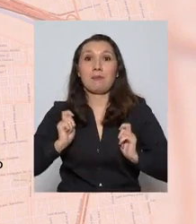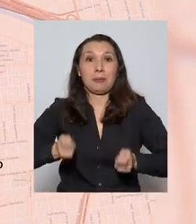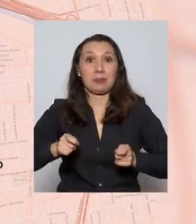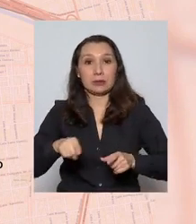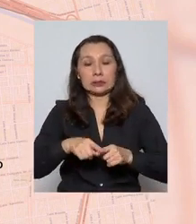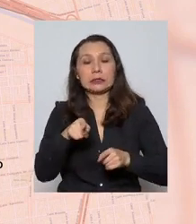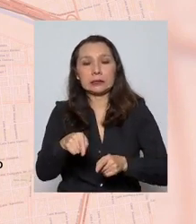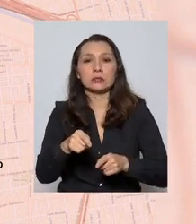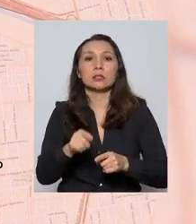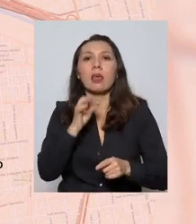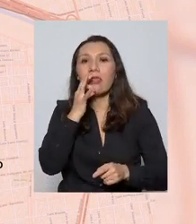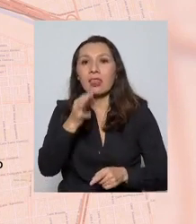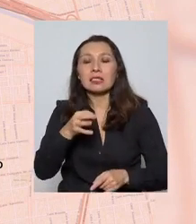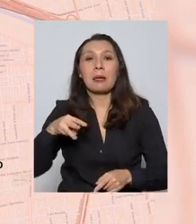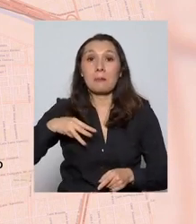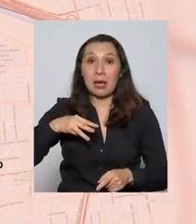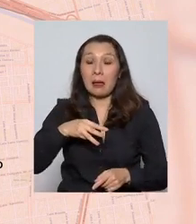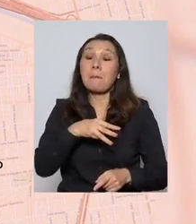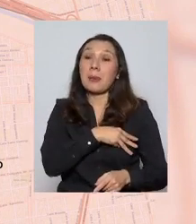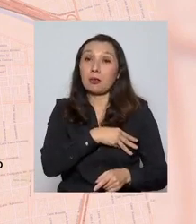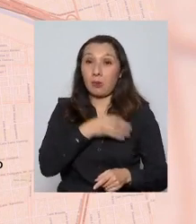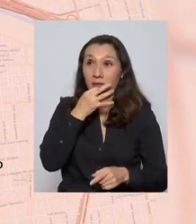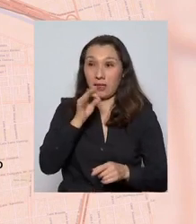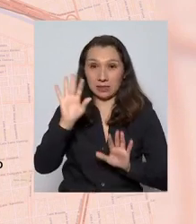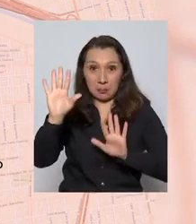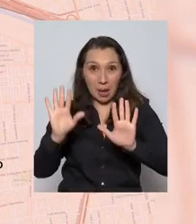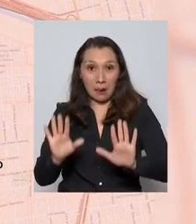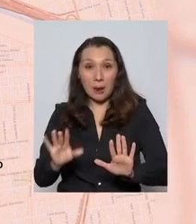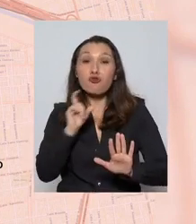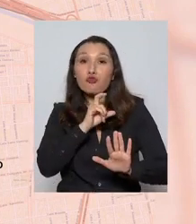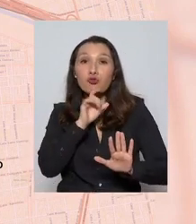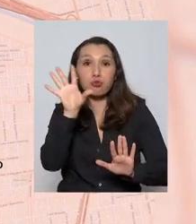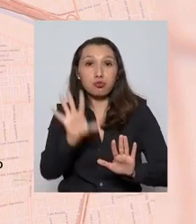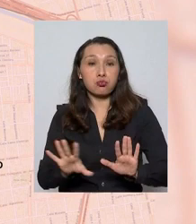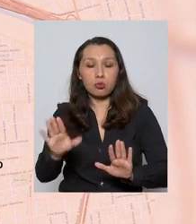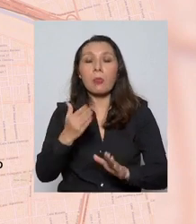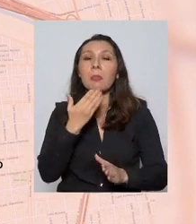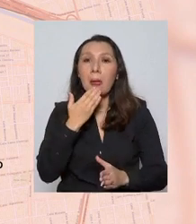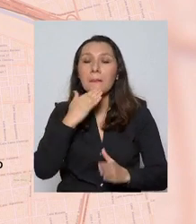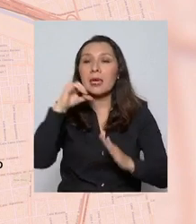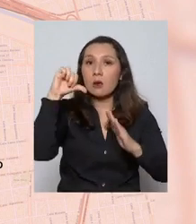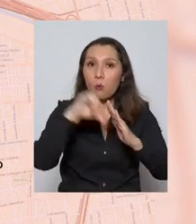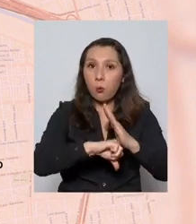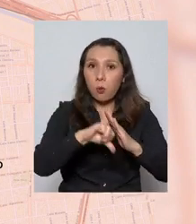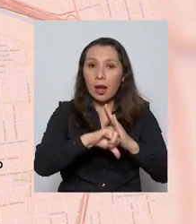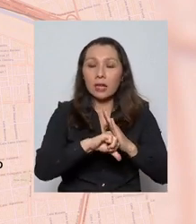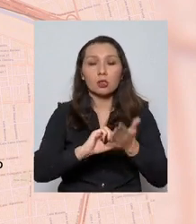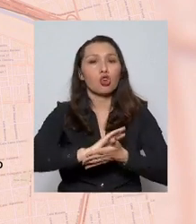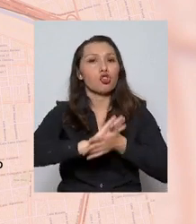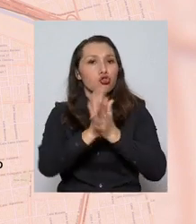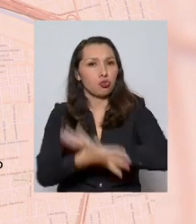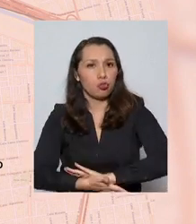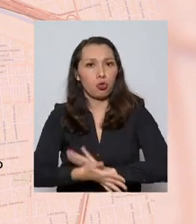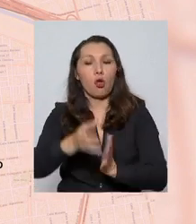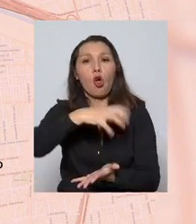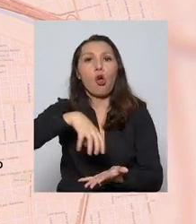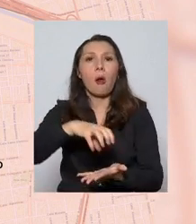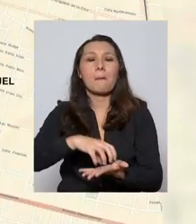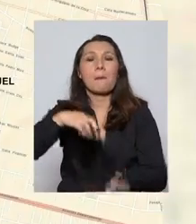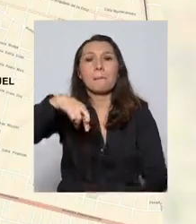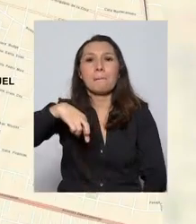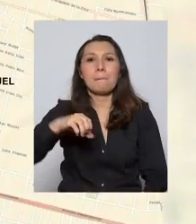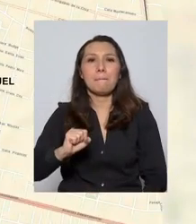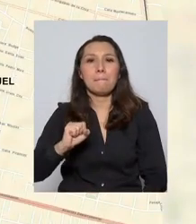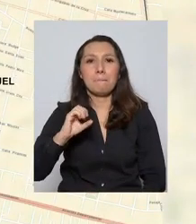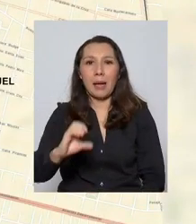se muestra en el mapa adjunto. Ingresa también a cuarentena toda la comuna de Pedro